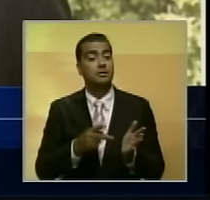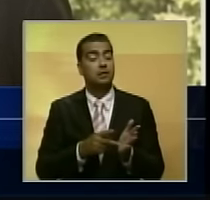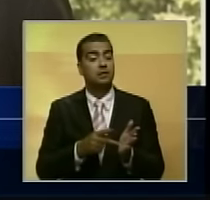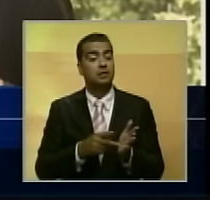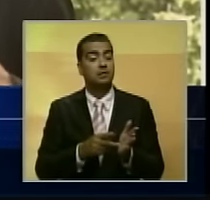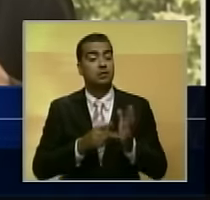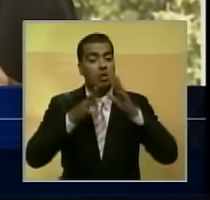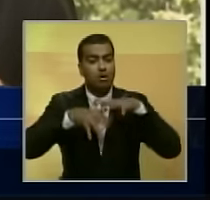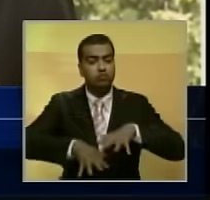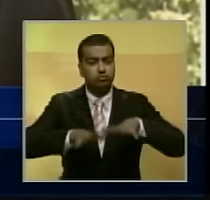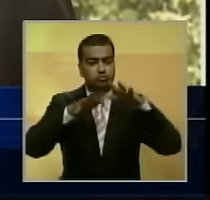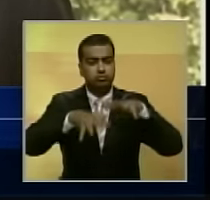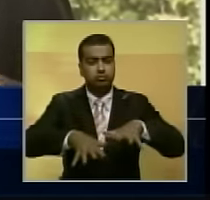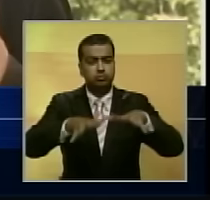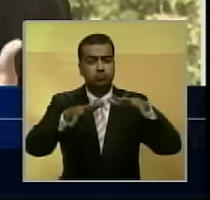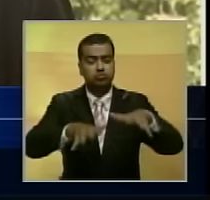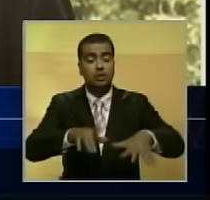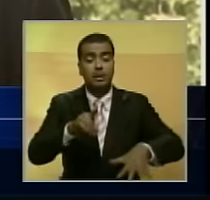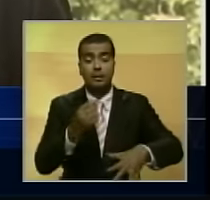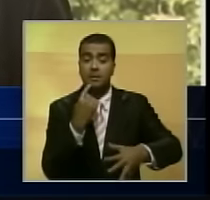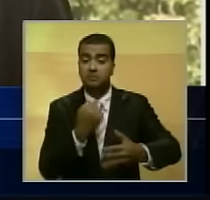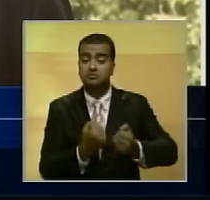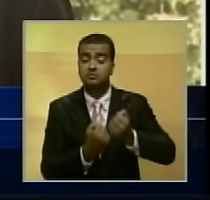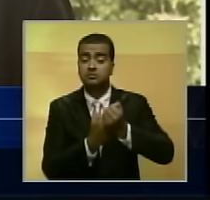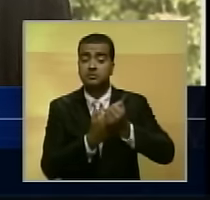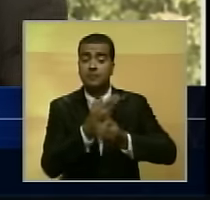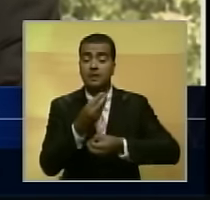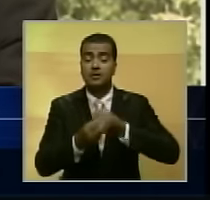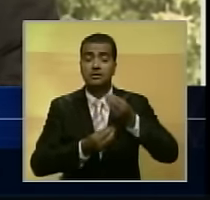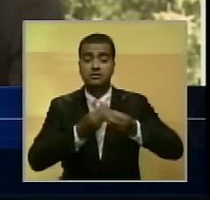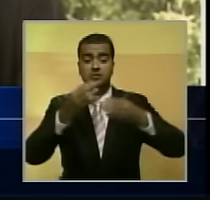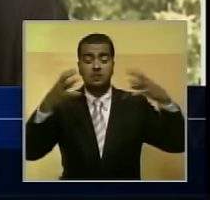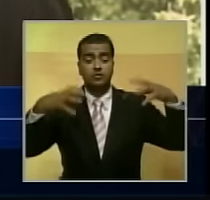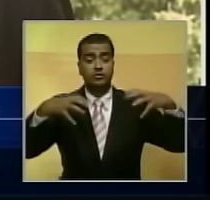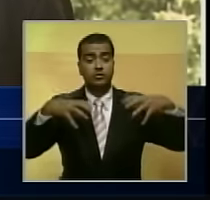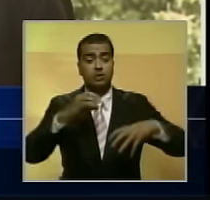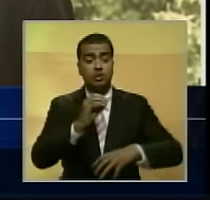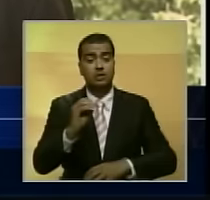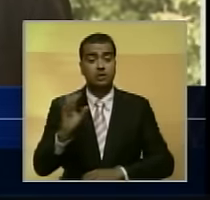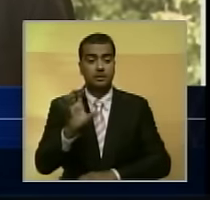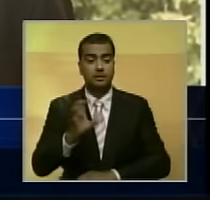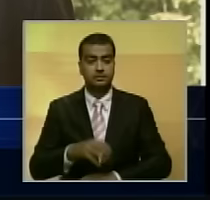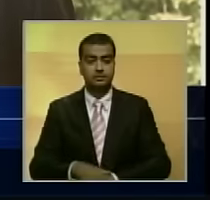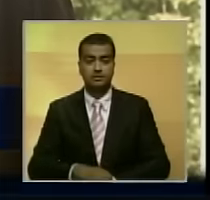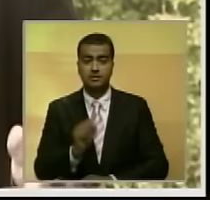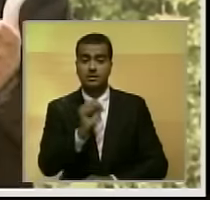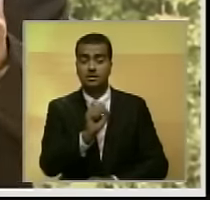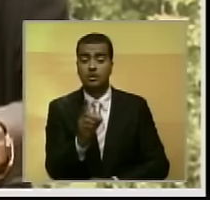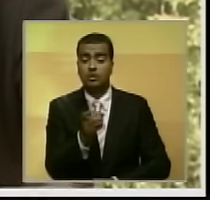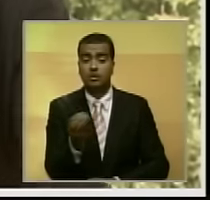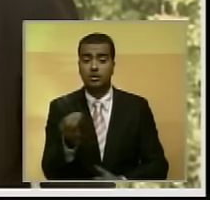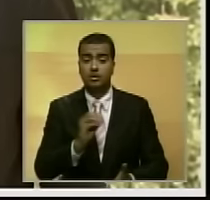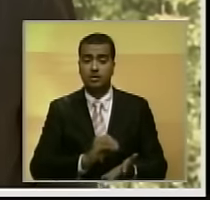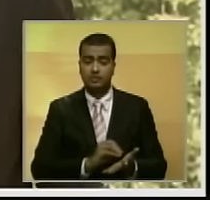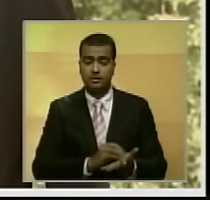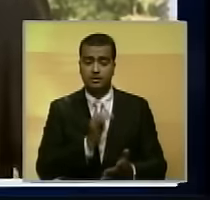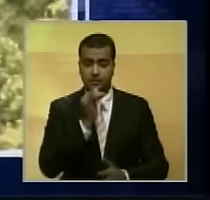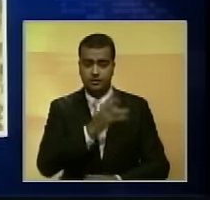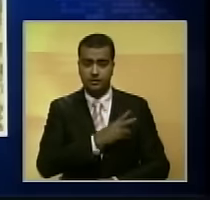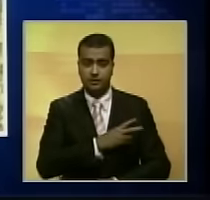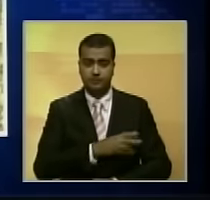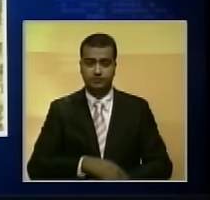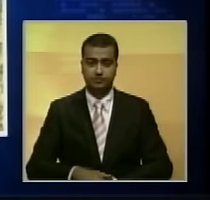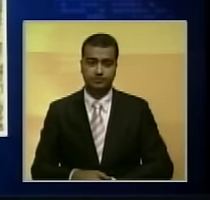tropical que seguramente va a favorecer la generación de lluvias, sobre todo en el oriente del país. Con esta información regresamos a los